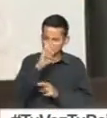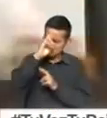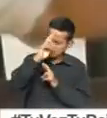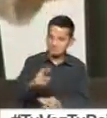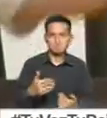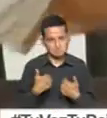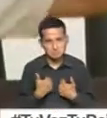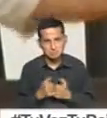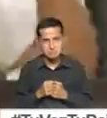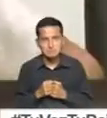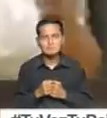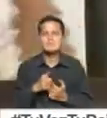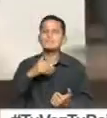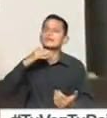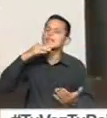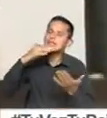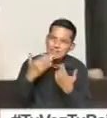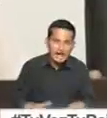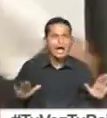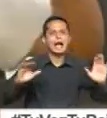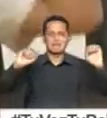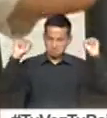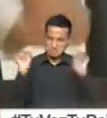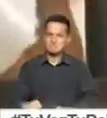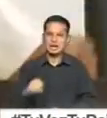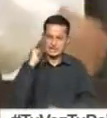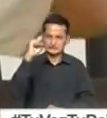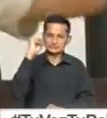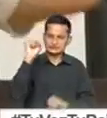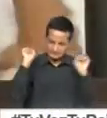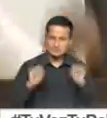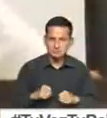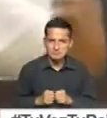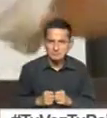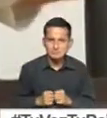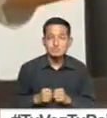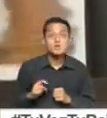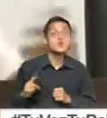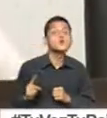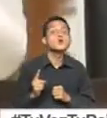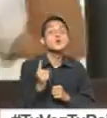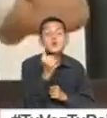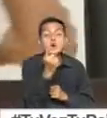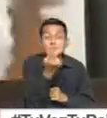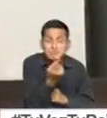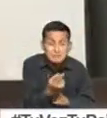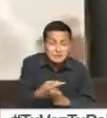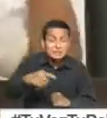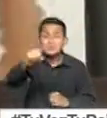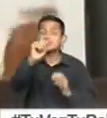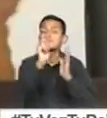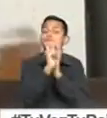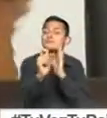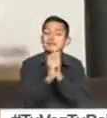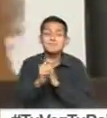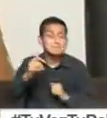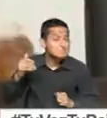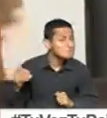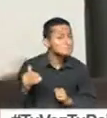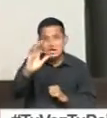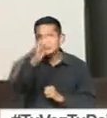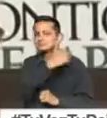respetaron. ¡Lo logramos! Más de 1 millón de firmas por